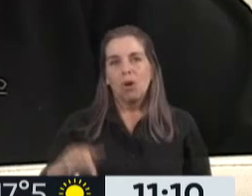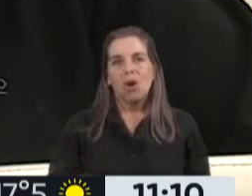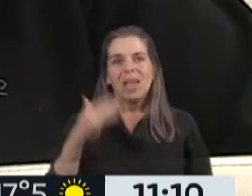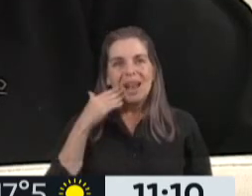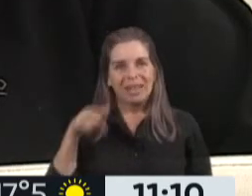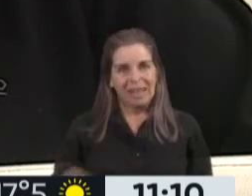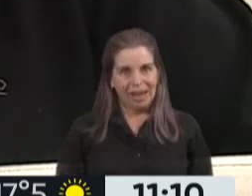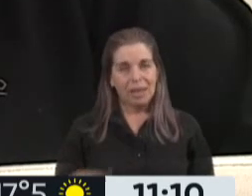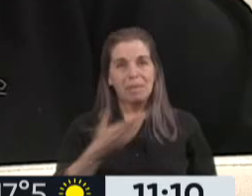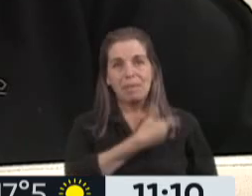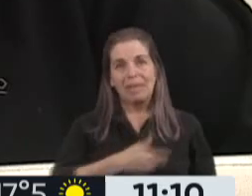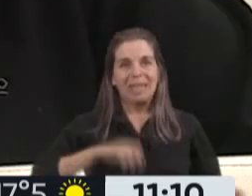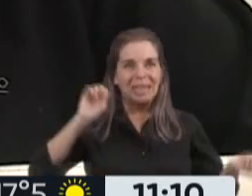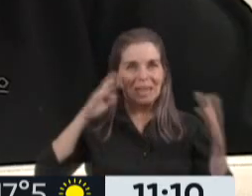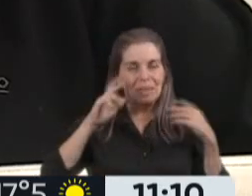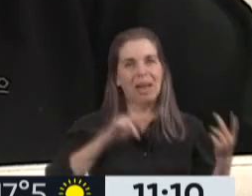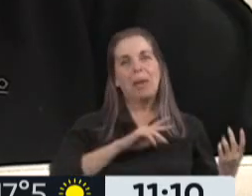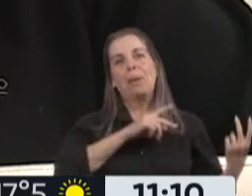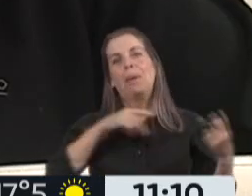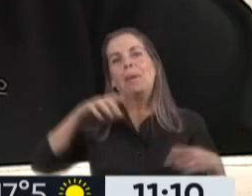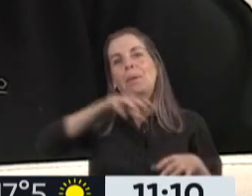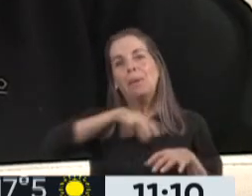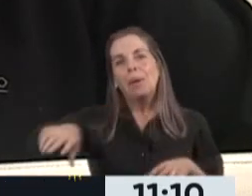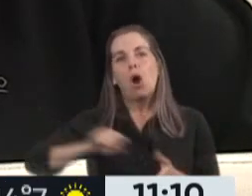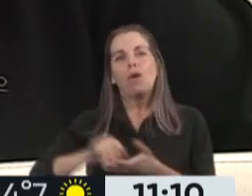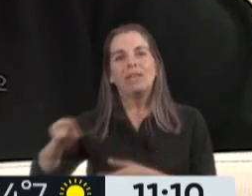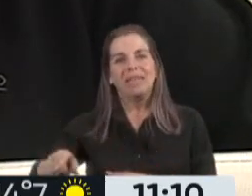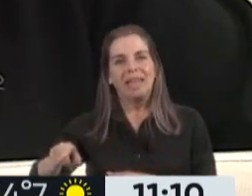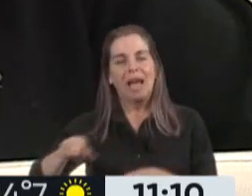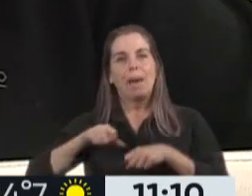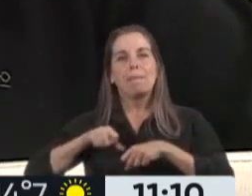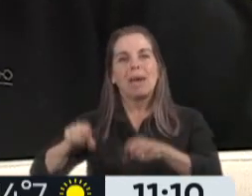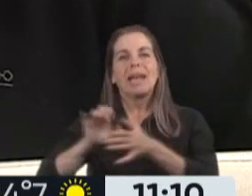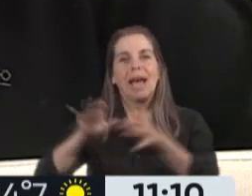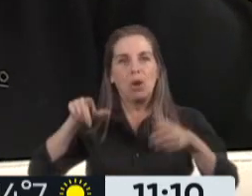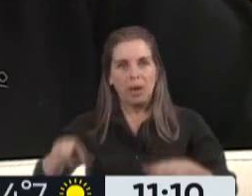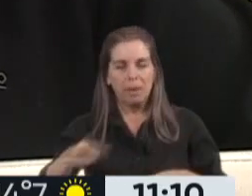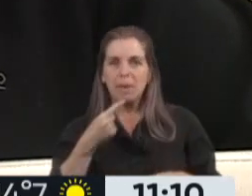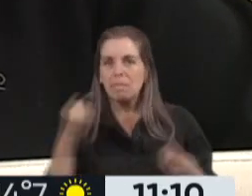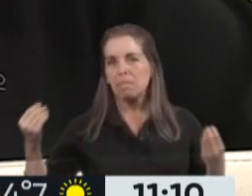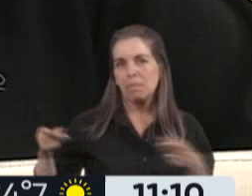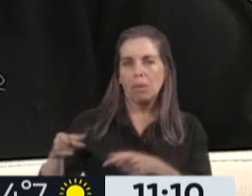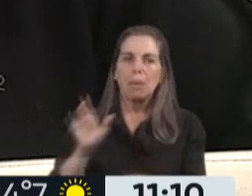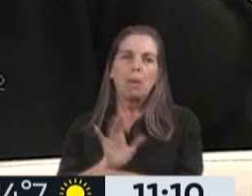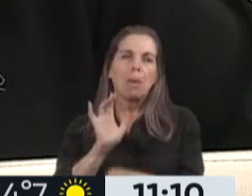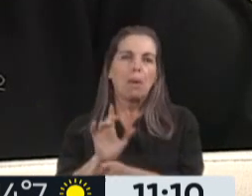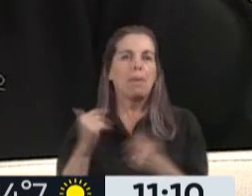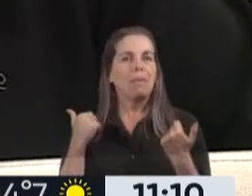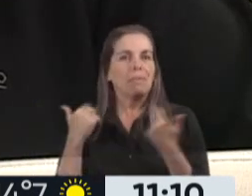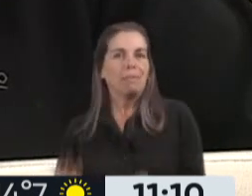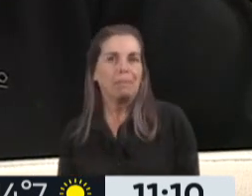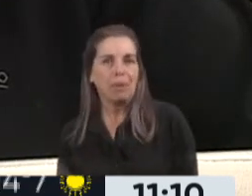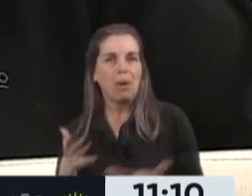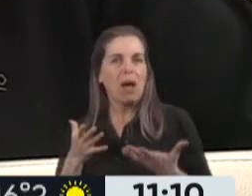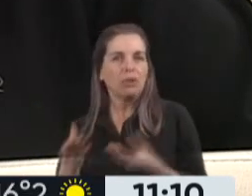las oficinas de Mercado Libre, si puede leerse esta presencia como un favoritismo o un guiño